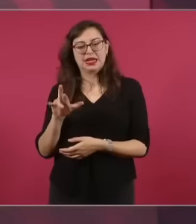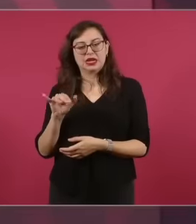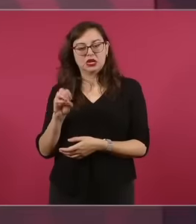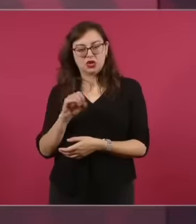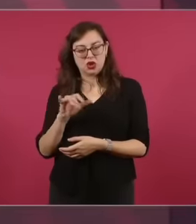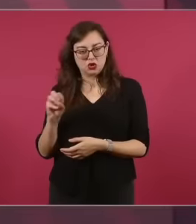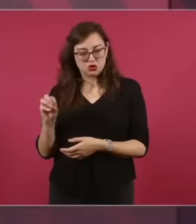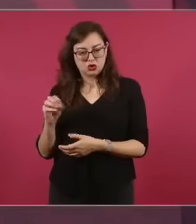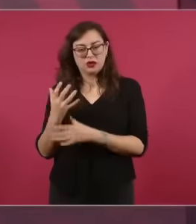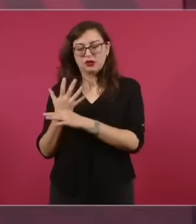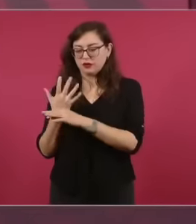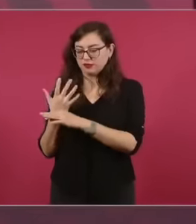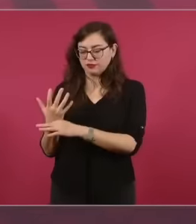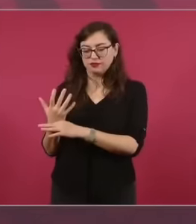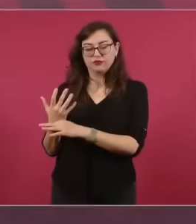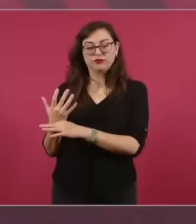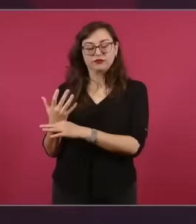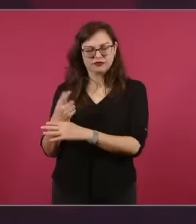búsquenlo,